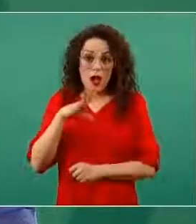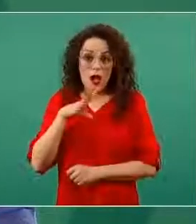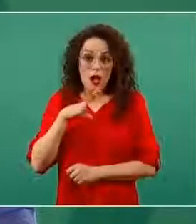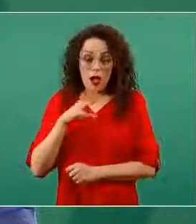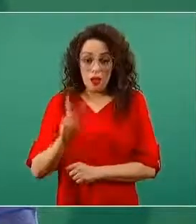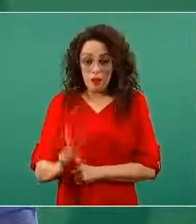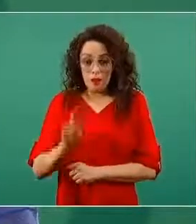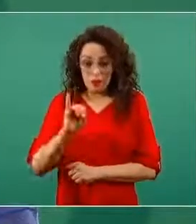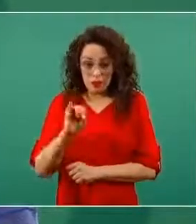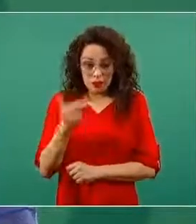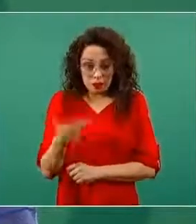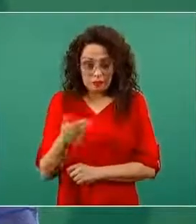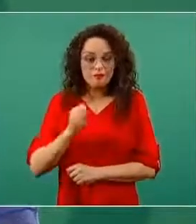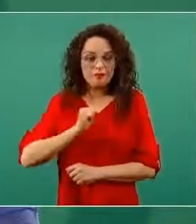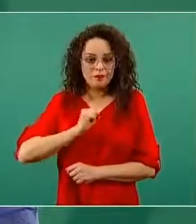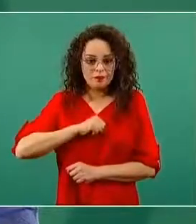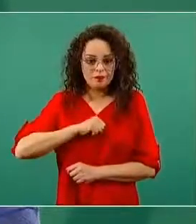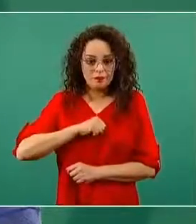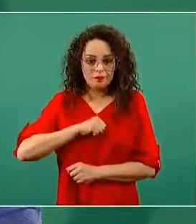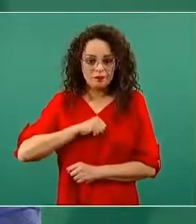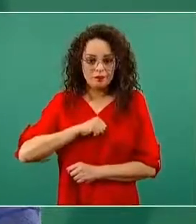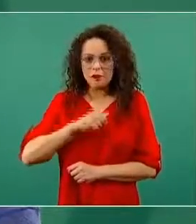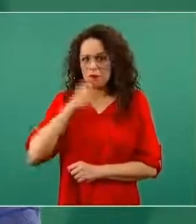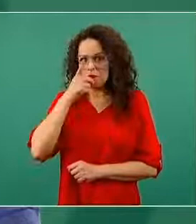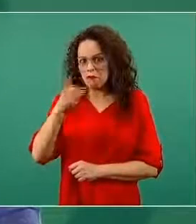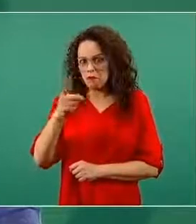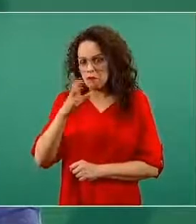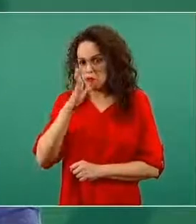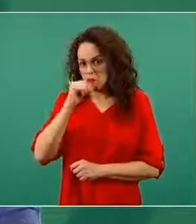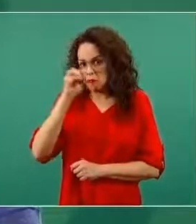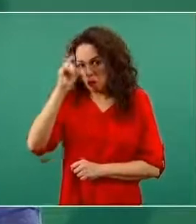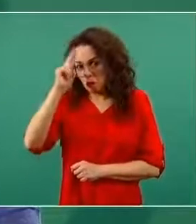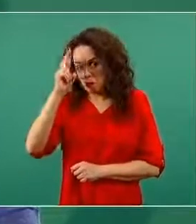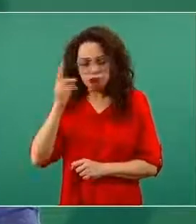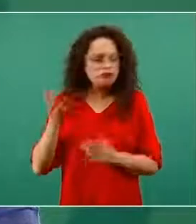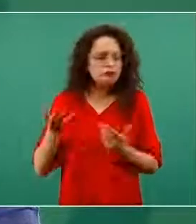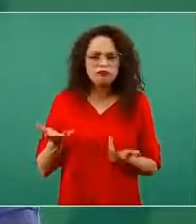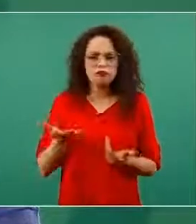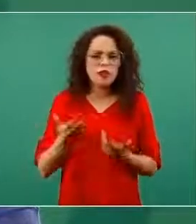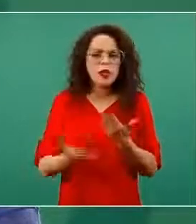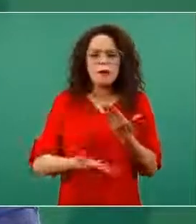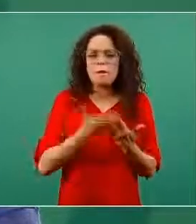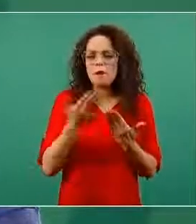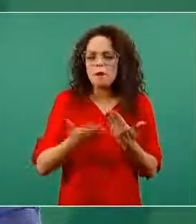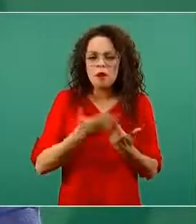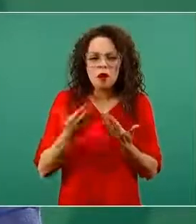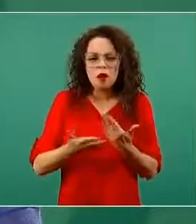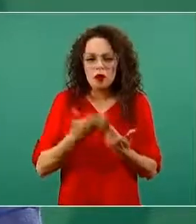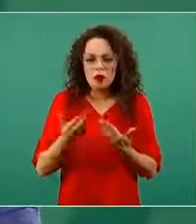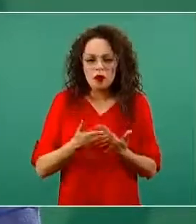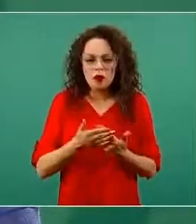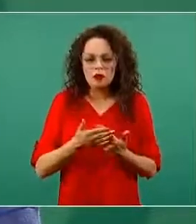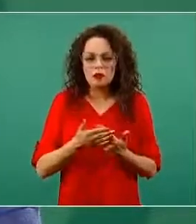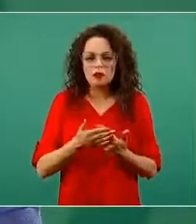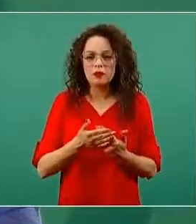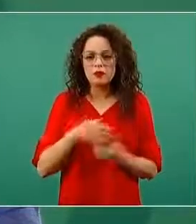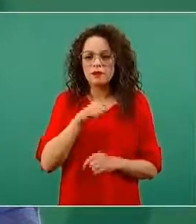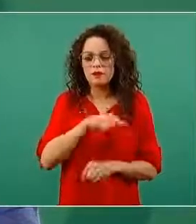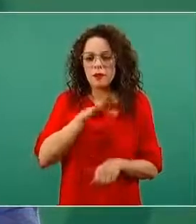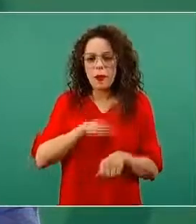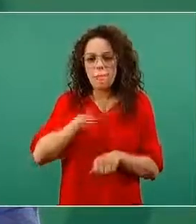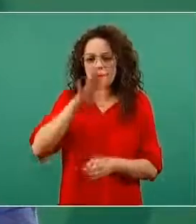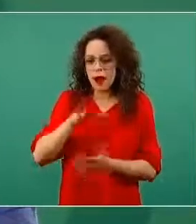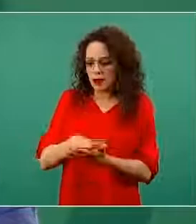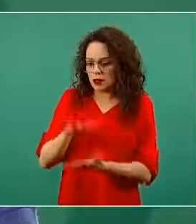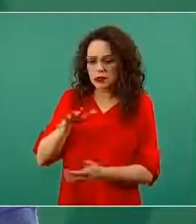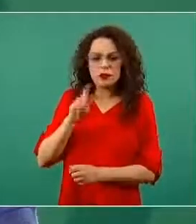VIH no están contraindicadas. De hecho, son muy pocas y dependen de la mayoría de un conteo